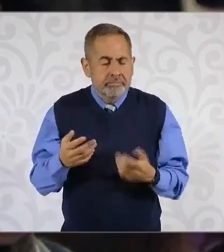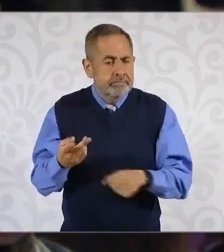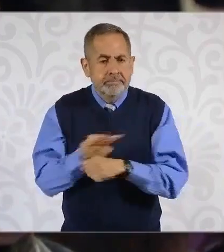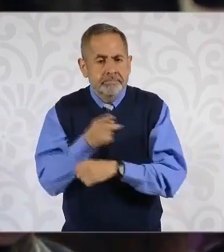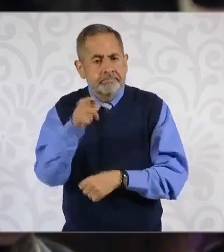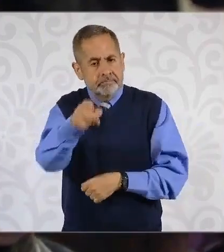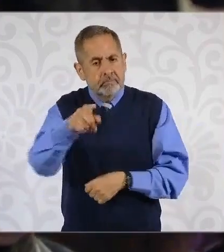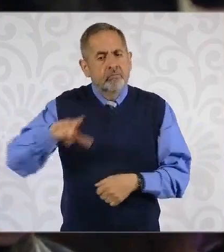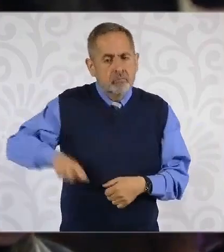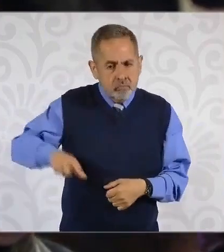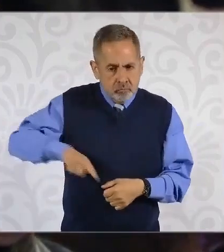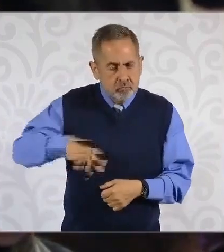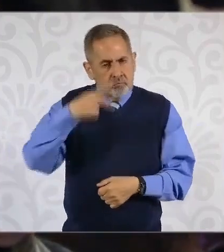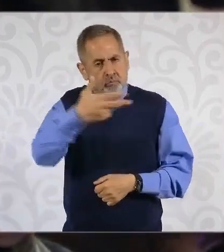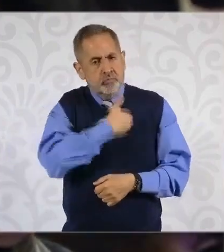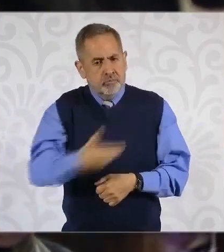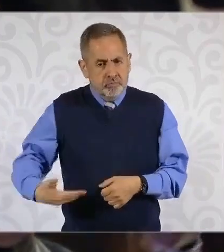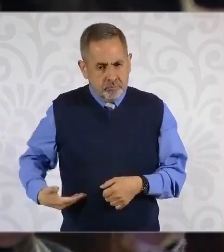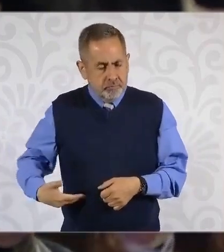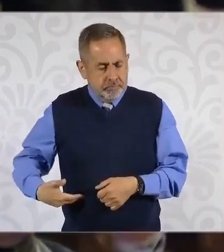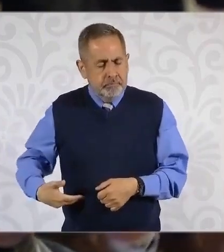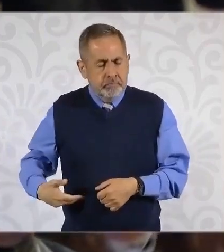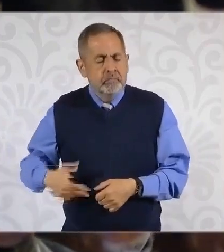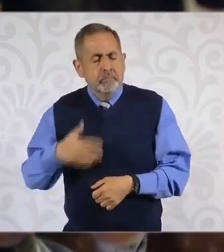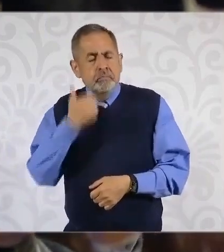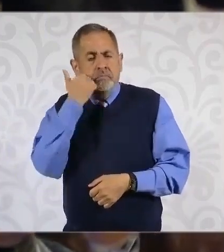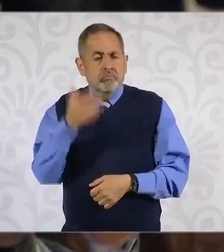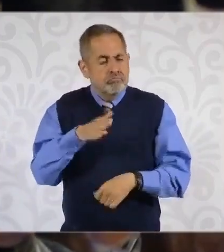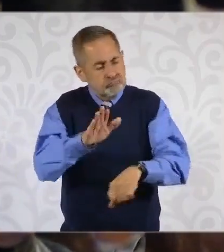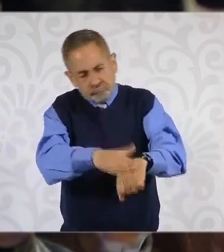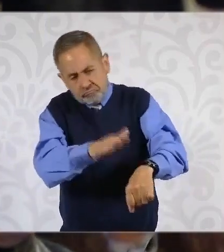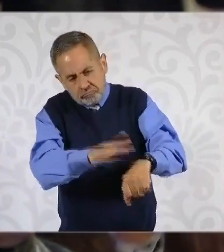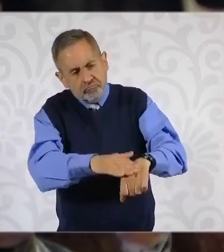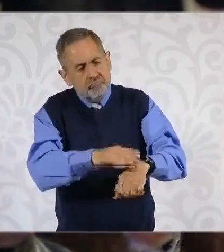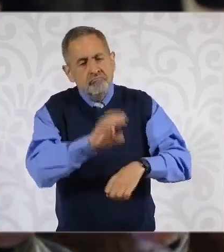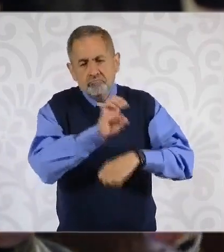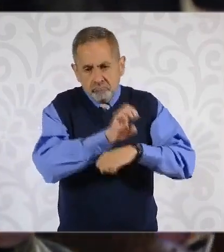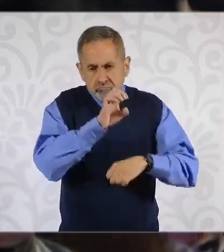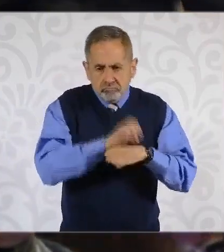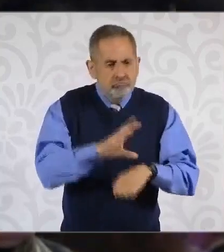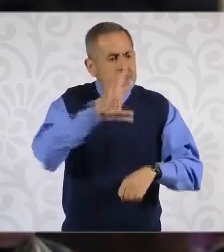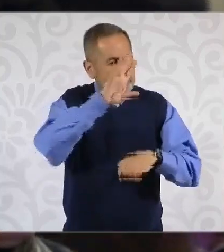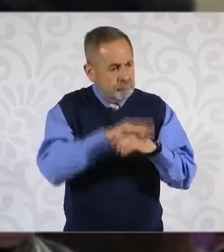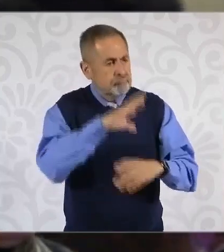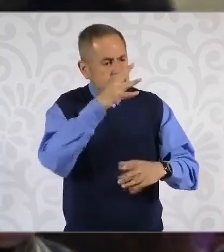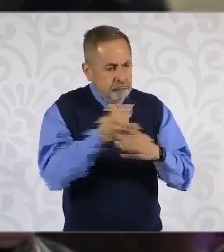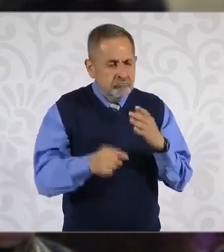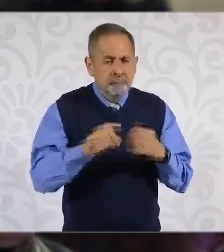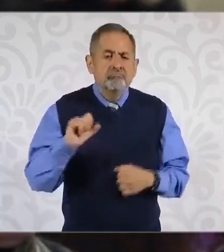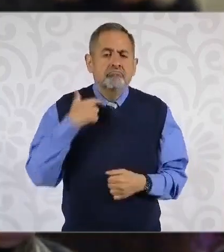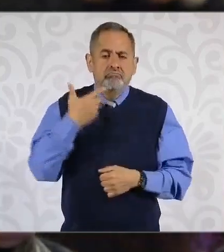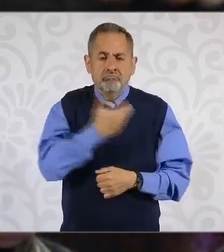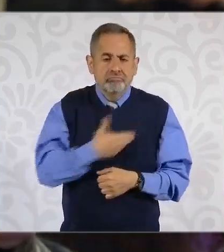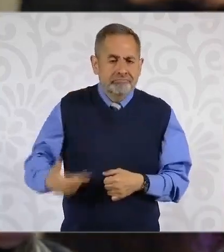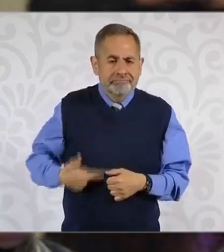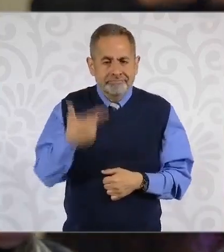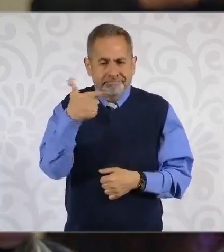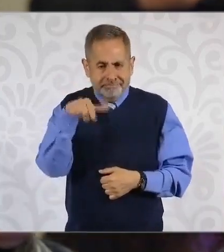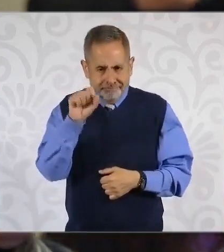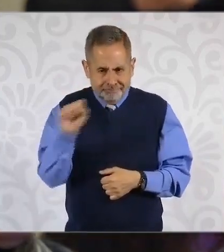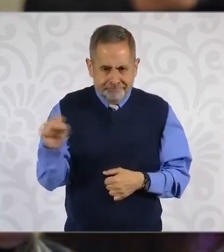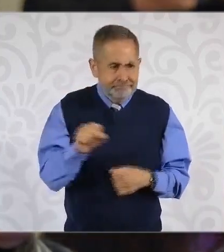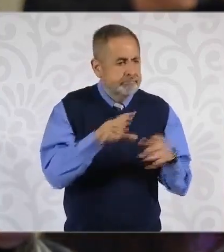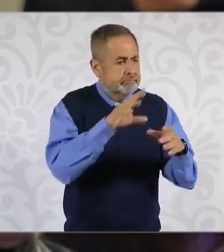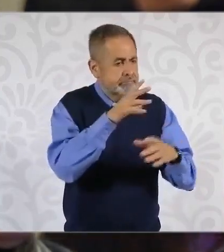seguir insistiendo en exigir a Ecuador el salvoconducto para el expresidente Jorge Glass, así como que